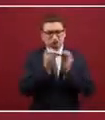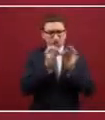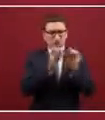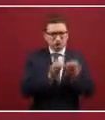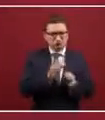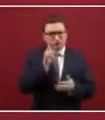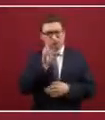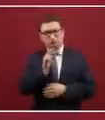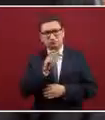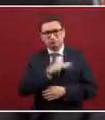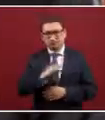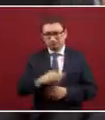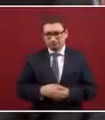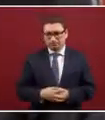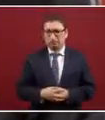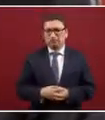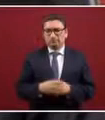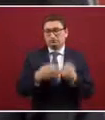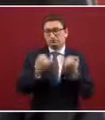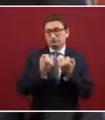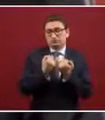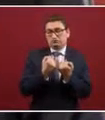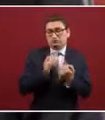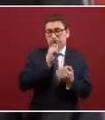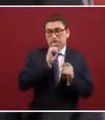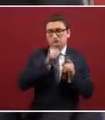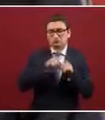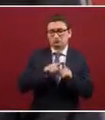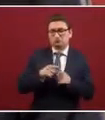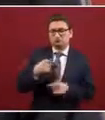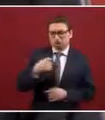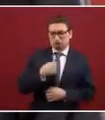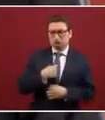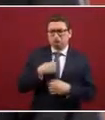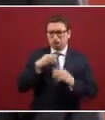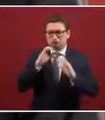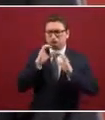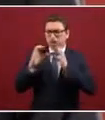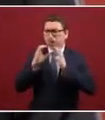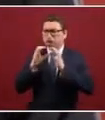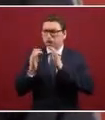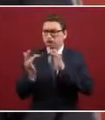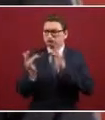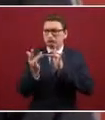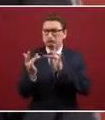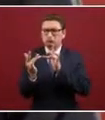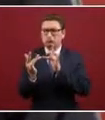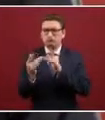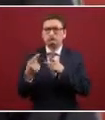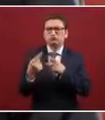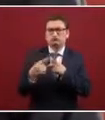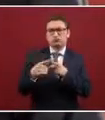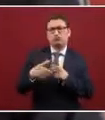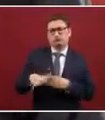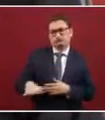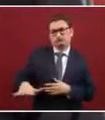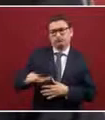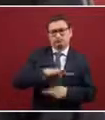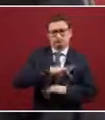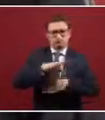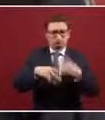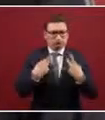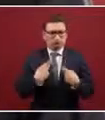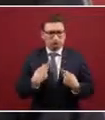Además, tengo comunicación constante con los ciudadanos